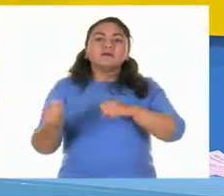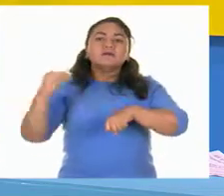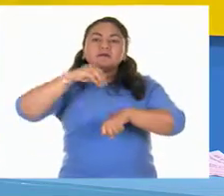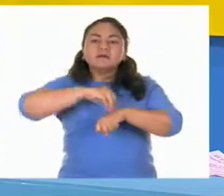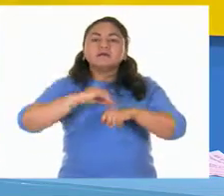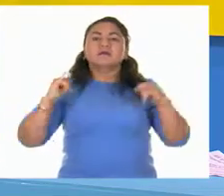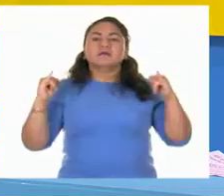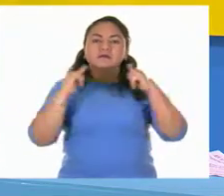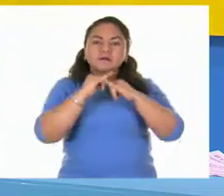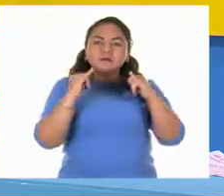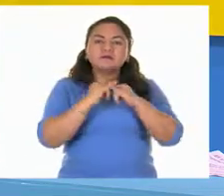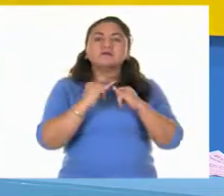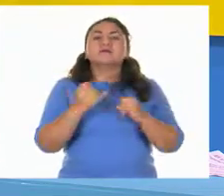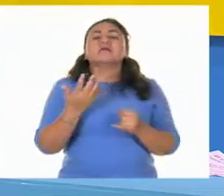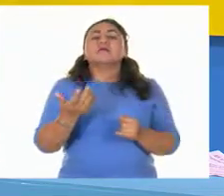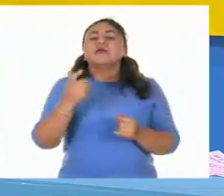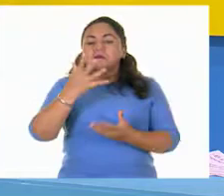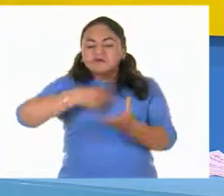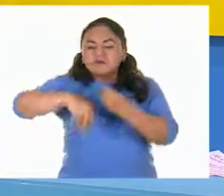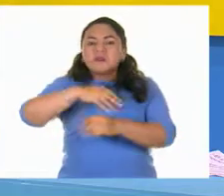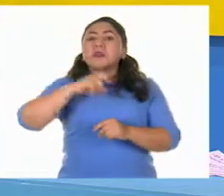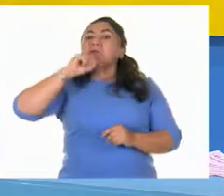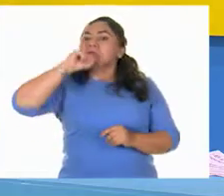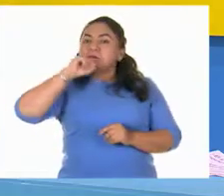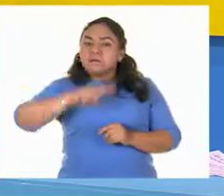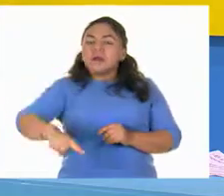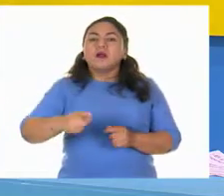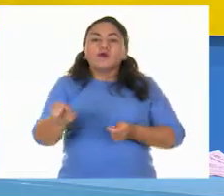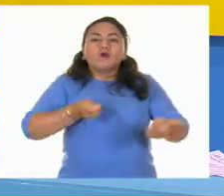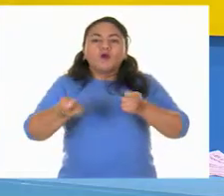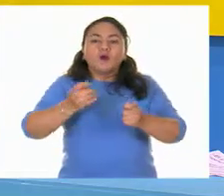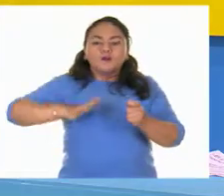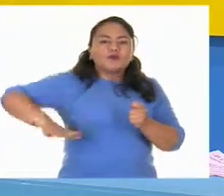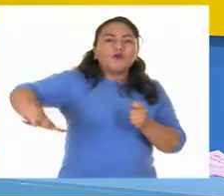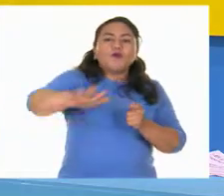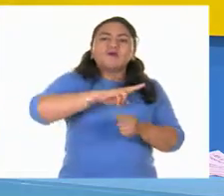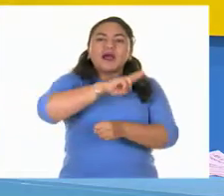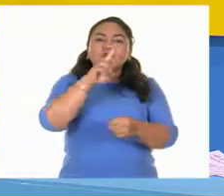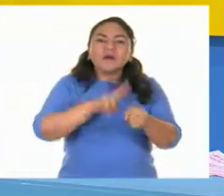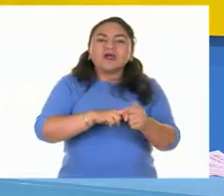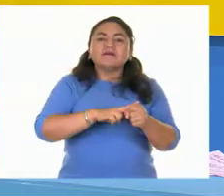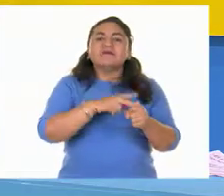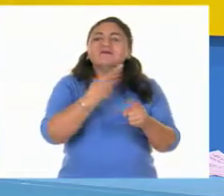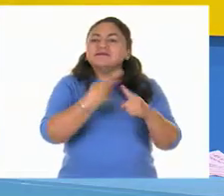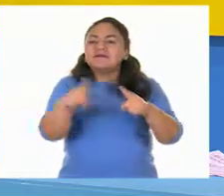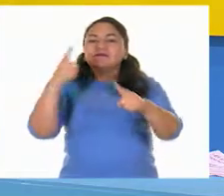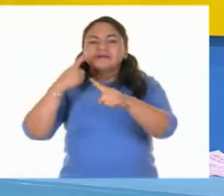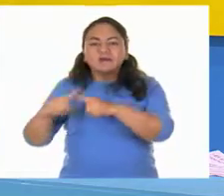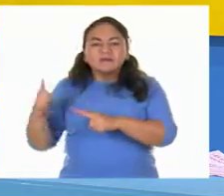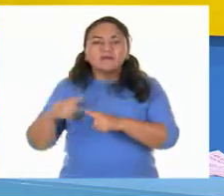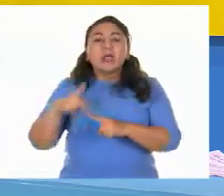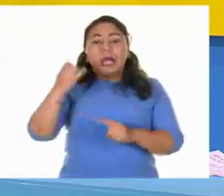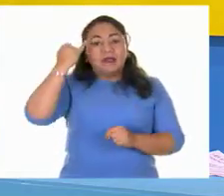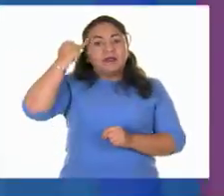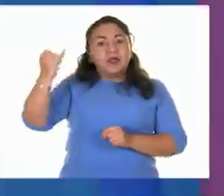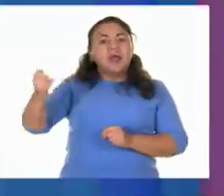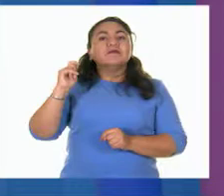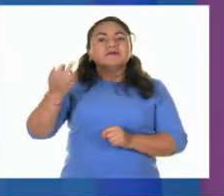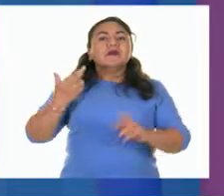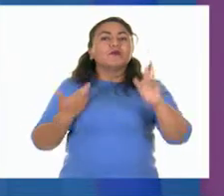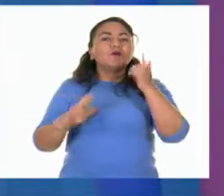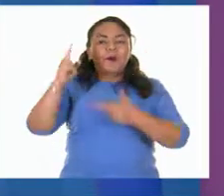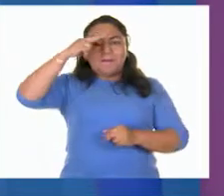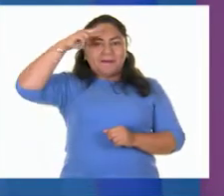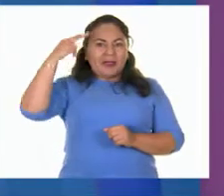instituciones económicas y también a través del control sobre los recursos naturales, que eran algunos de los ideales de la Revolución Mexicana.